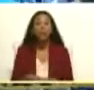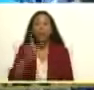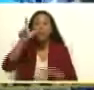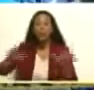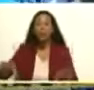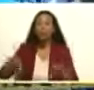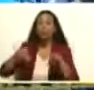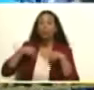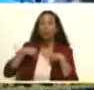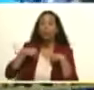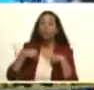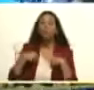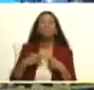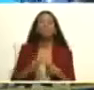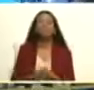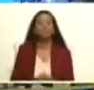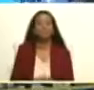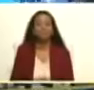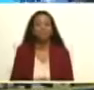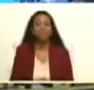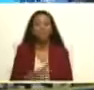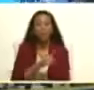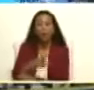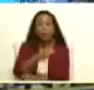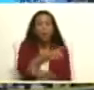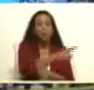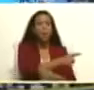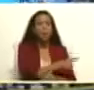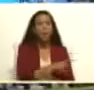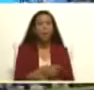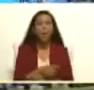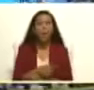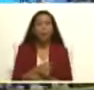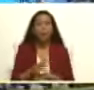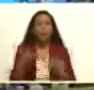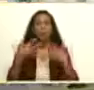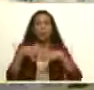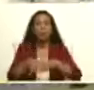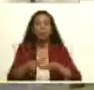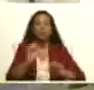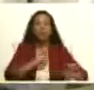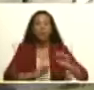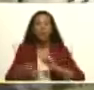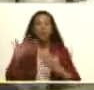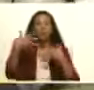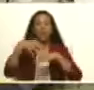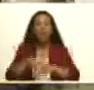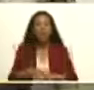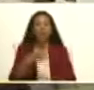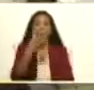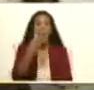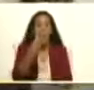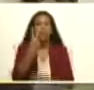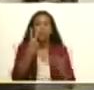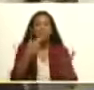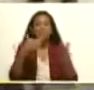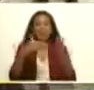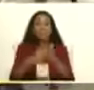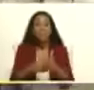Milicianos y milicianas de las Unidades Populares de Defensa Integral, las 47.000